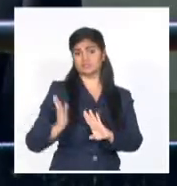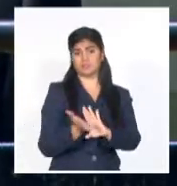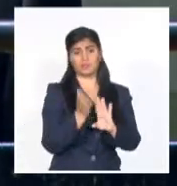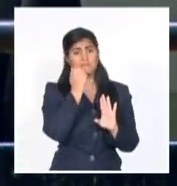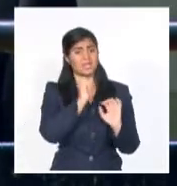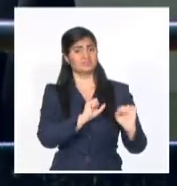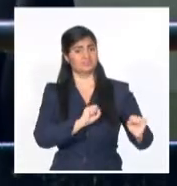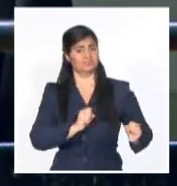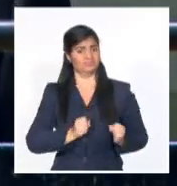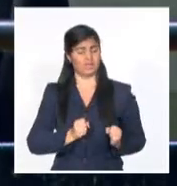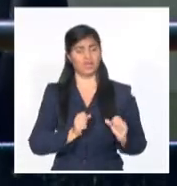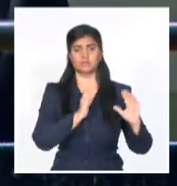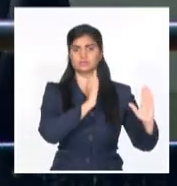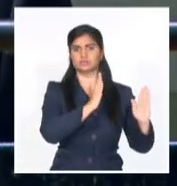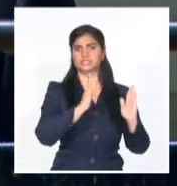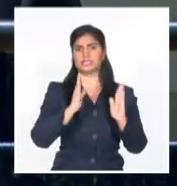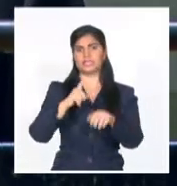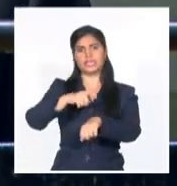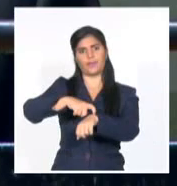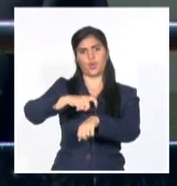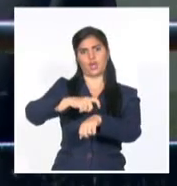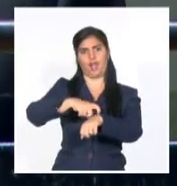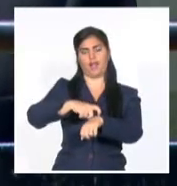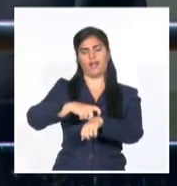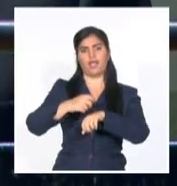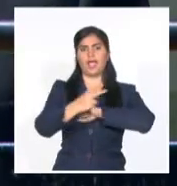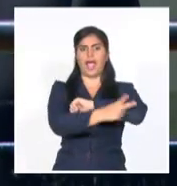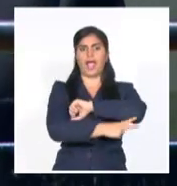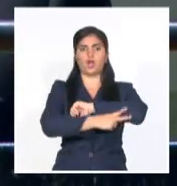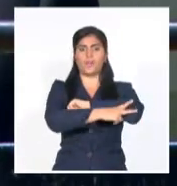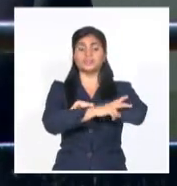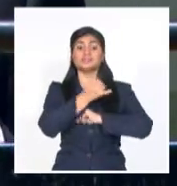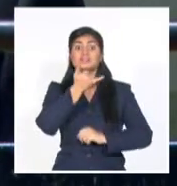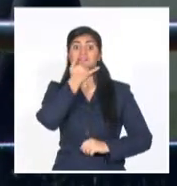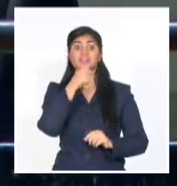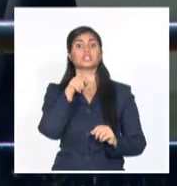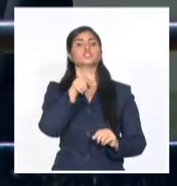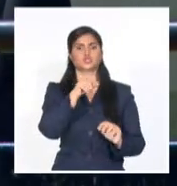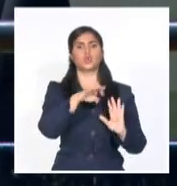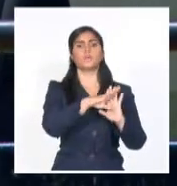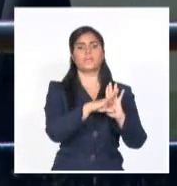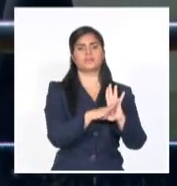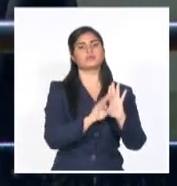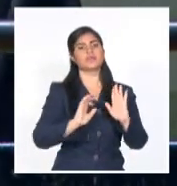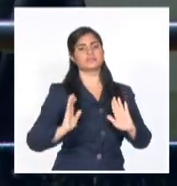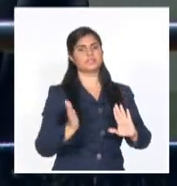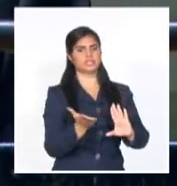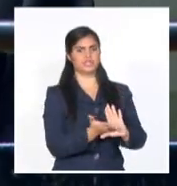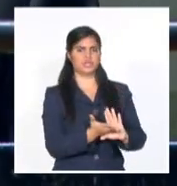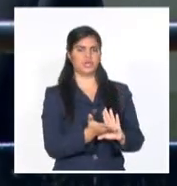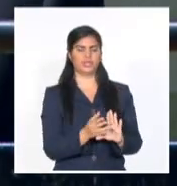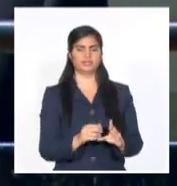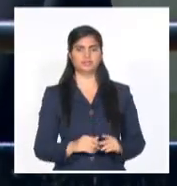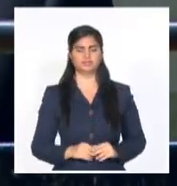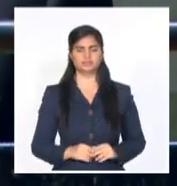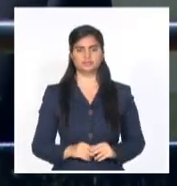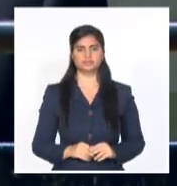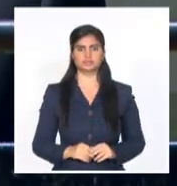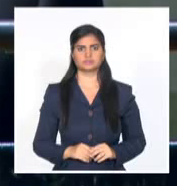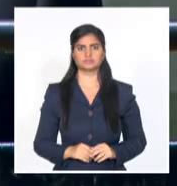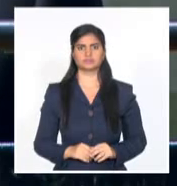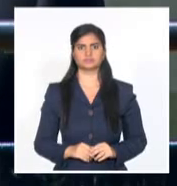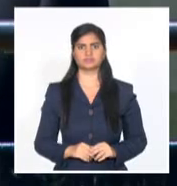humanitarias temporales a los países víctimas de sus medidas coercitivas unilaterales y